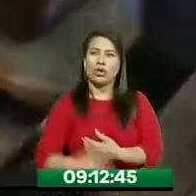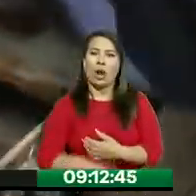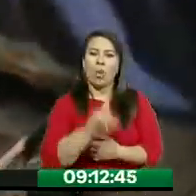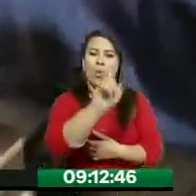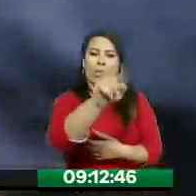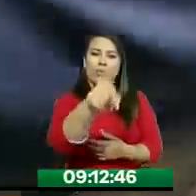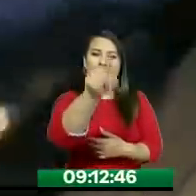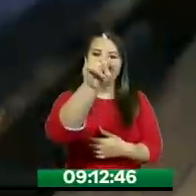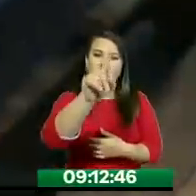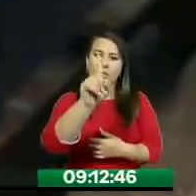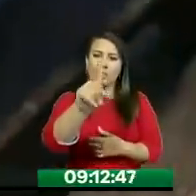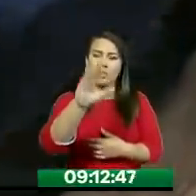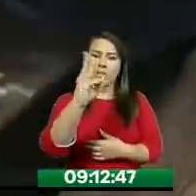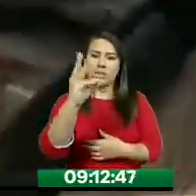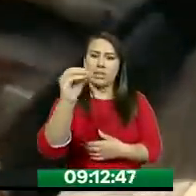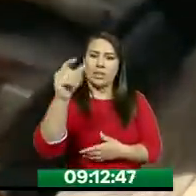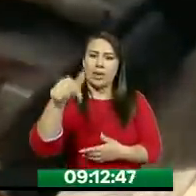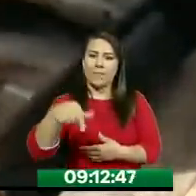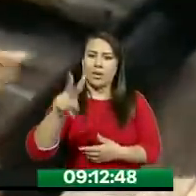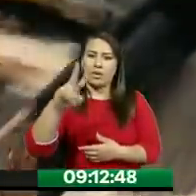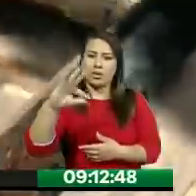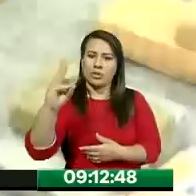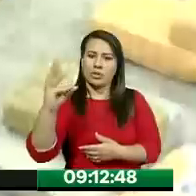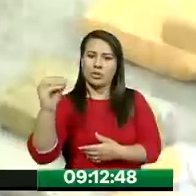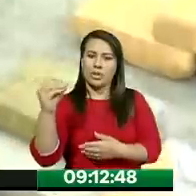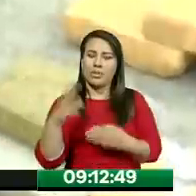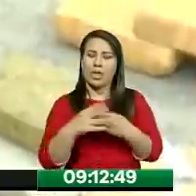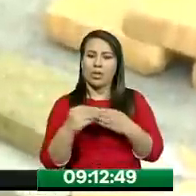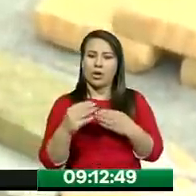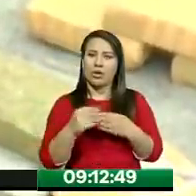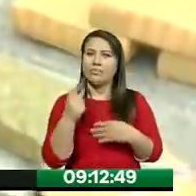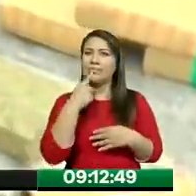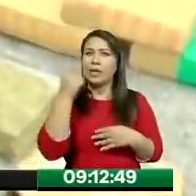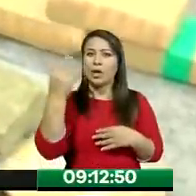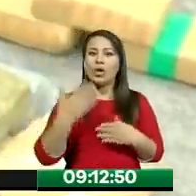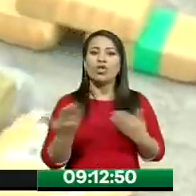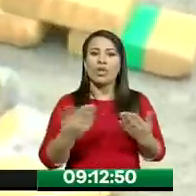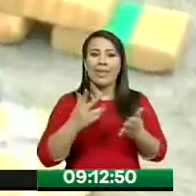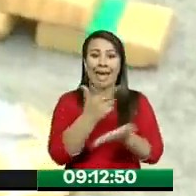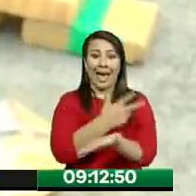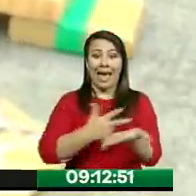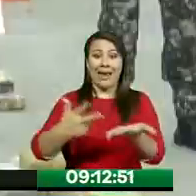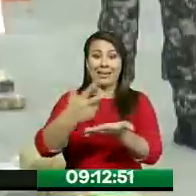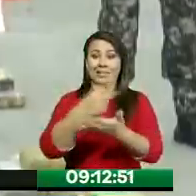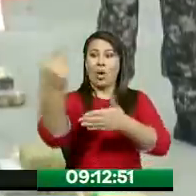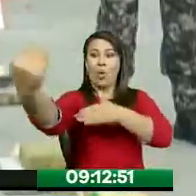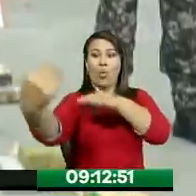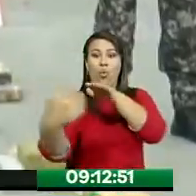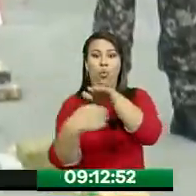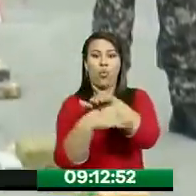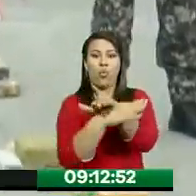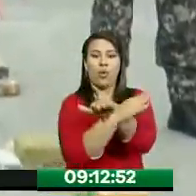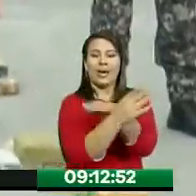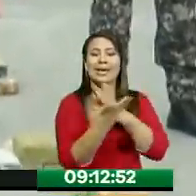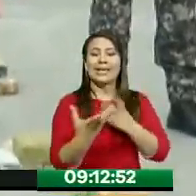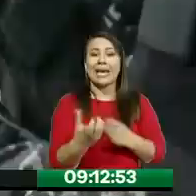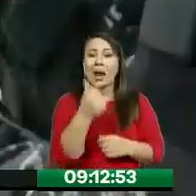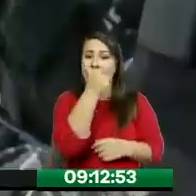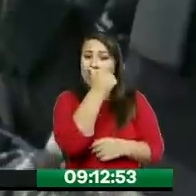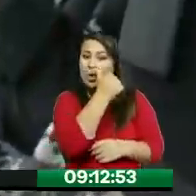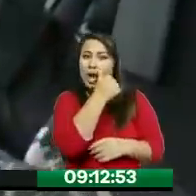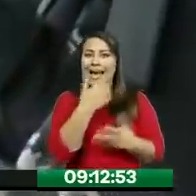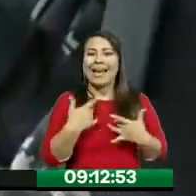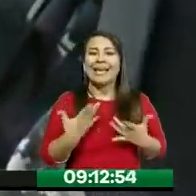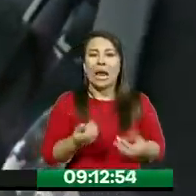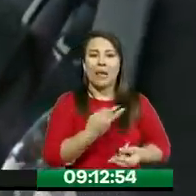darse cuenta que dentro de la comunidad todos estos olores nauseabundos, horrorosos, que ustedes mismos, insoportables, den